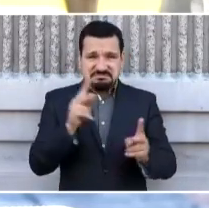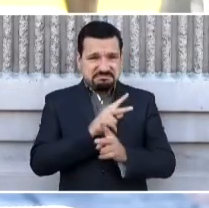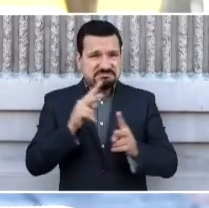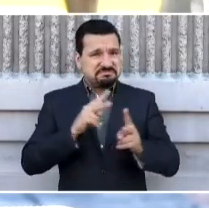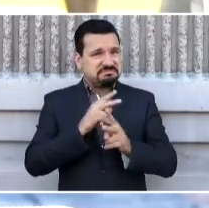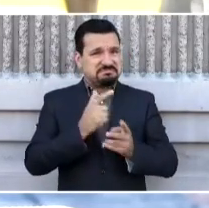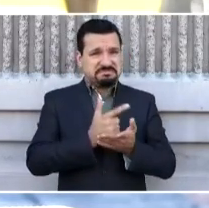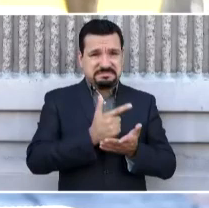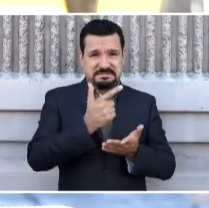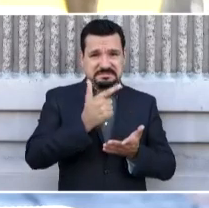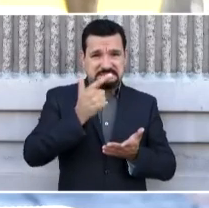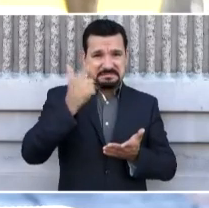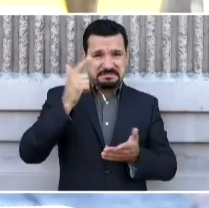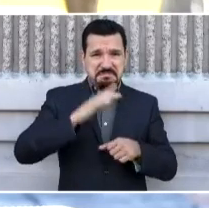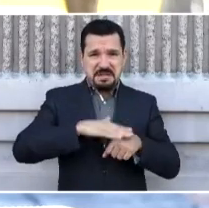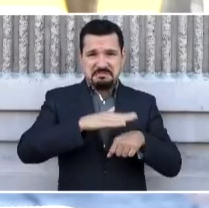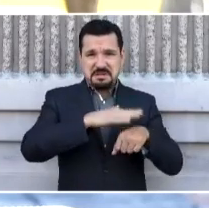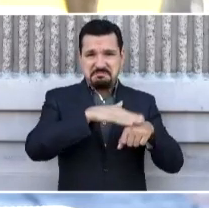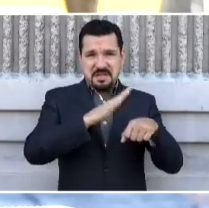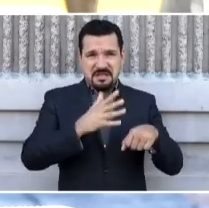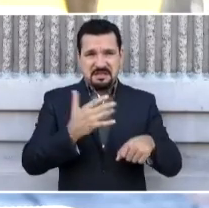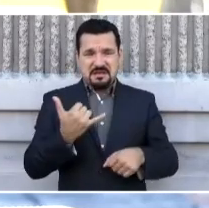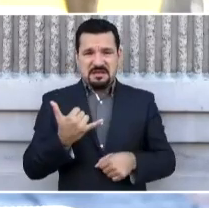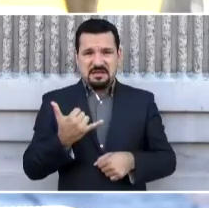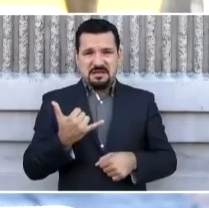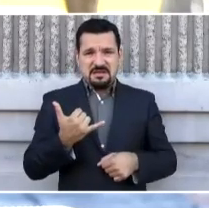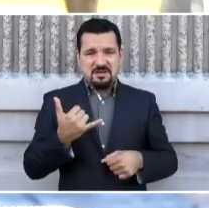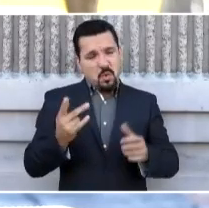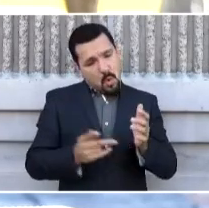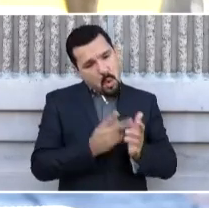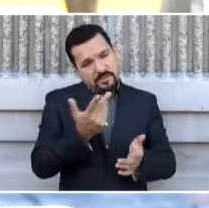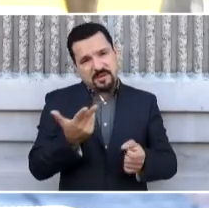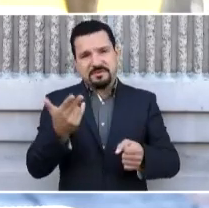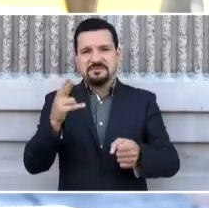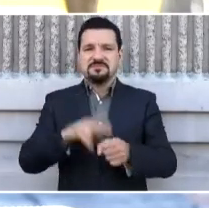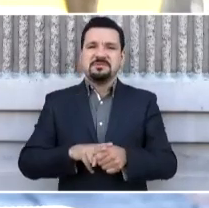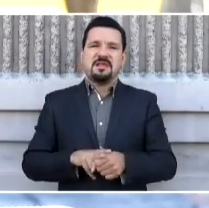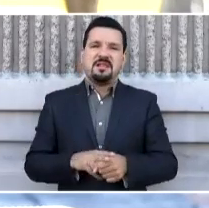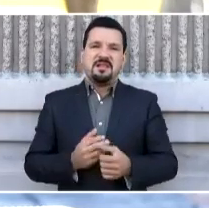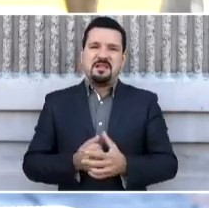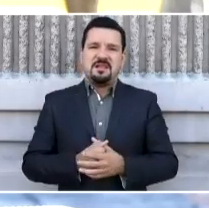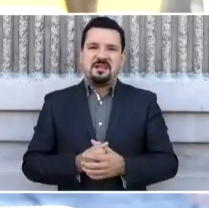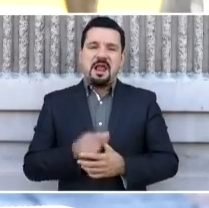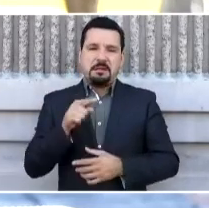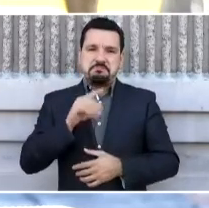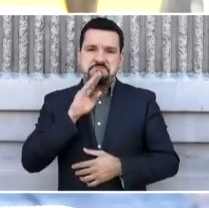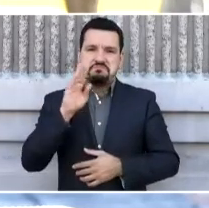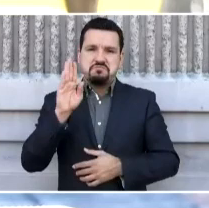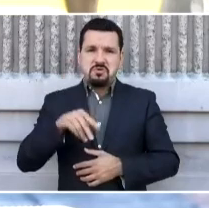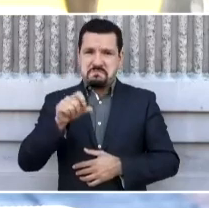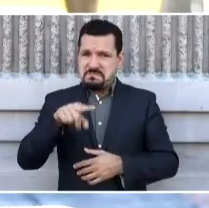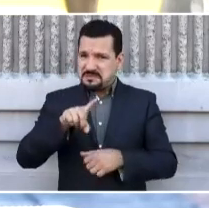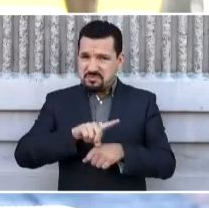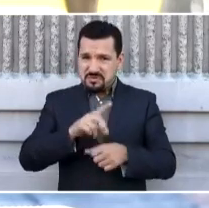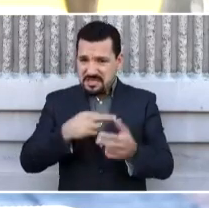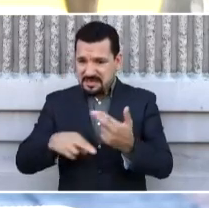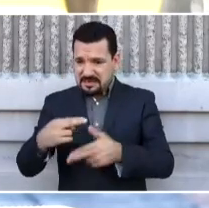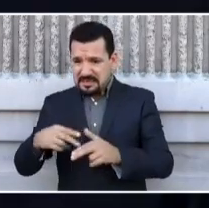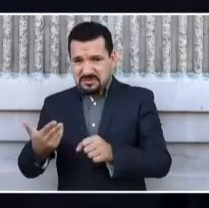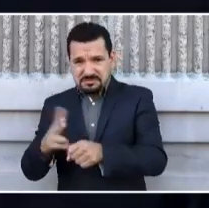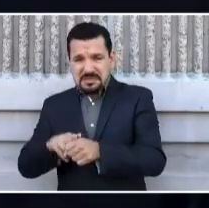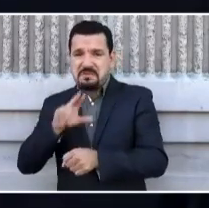fue severa, que fue progresando y fue reingresada al hospital y falleció ese mismo día de